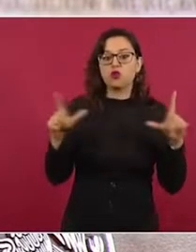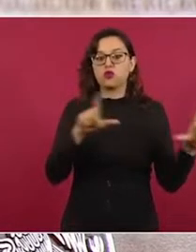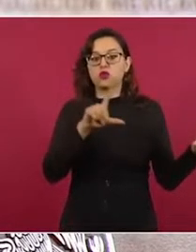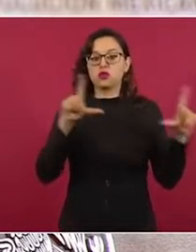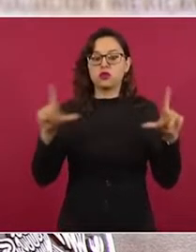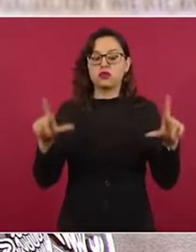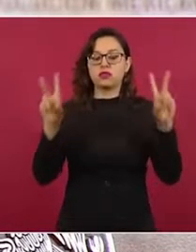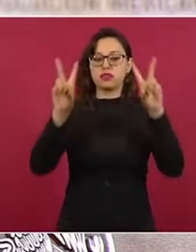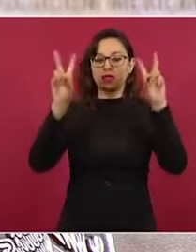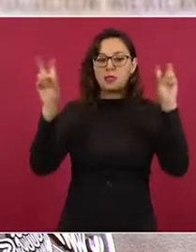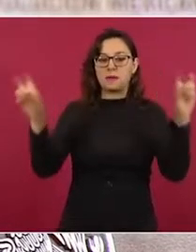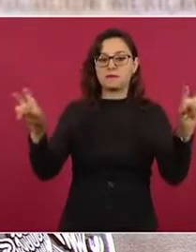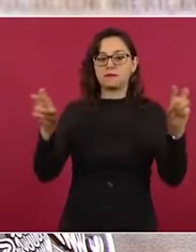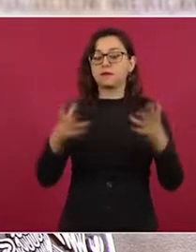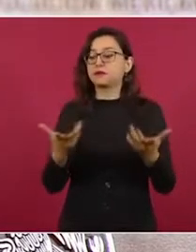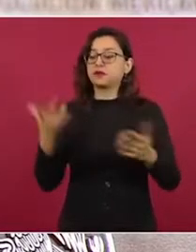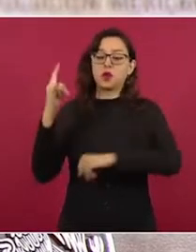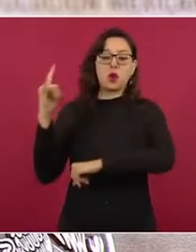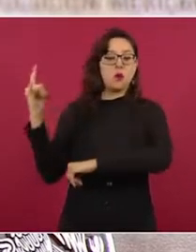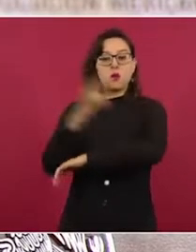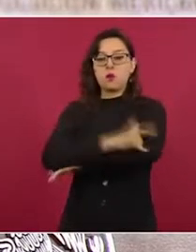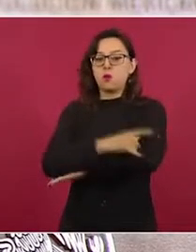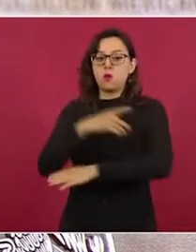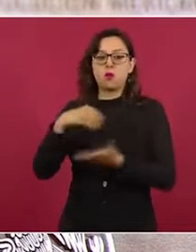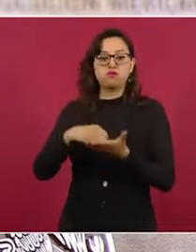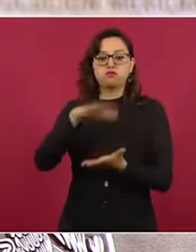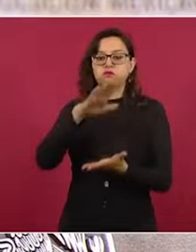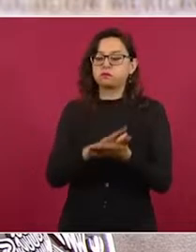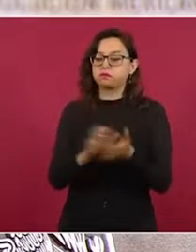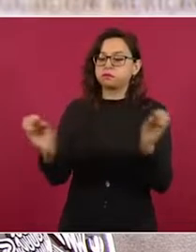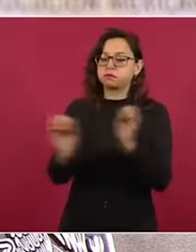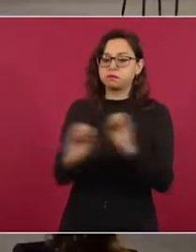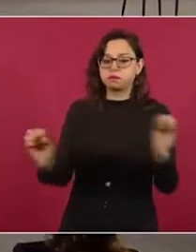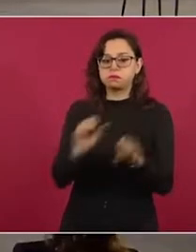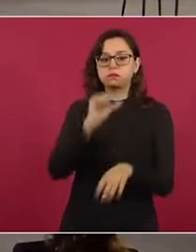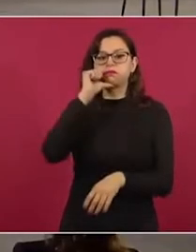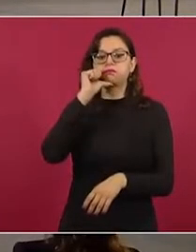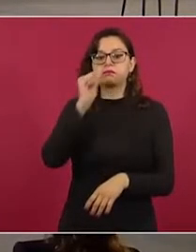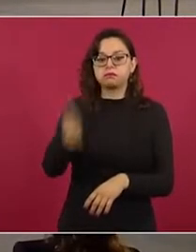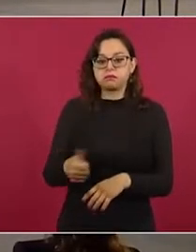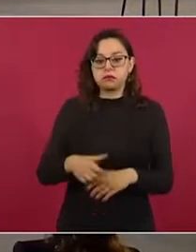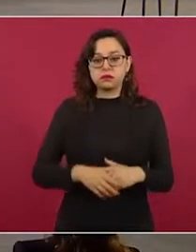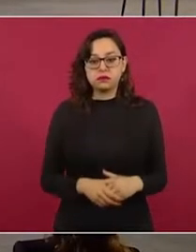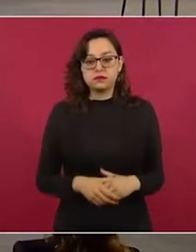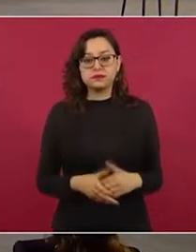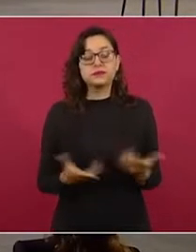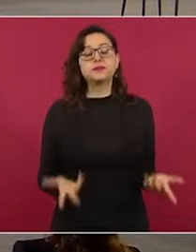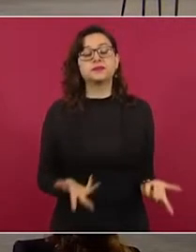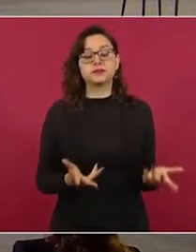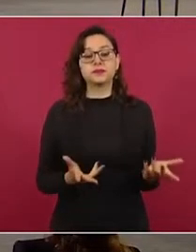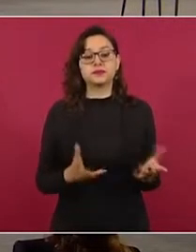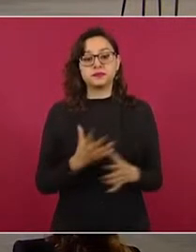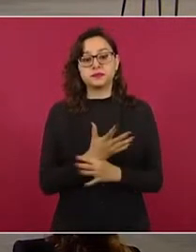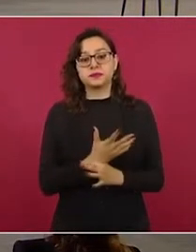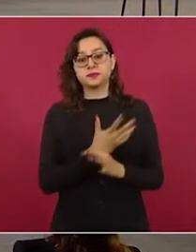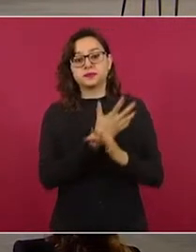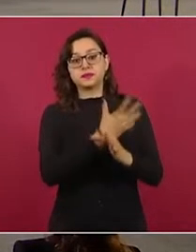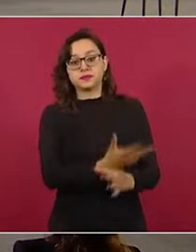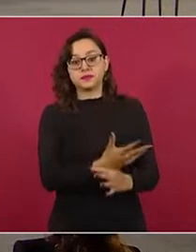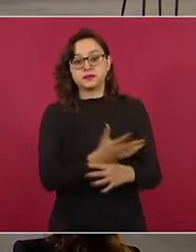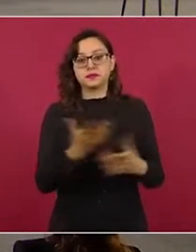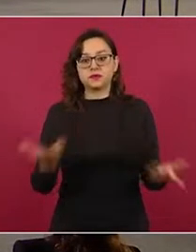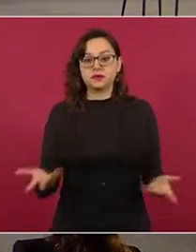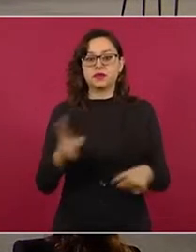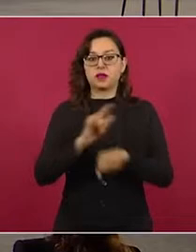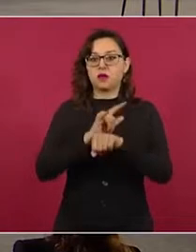la leyenda: "No hay vuelos registrados para hoy". Así informa la computadora una vez que se han despachado